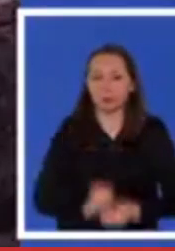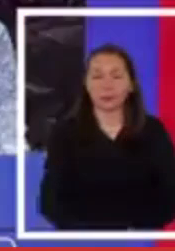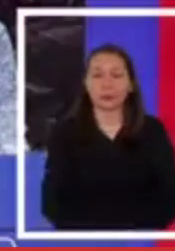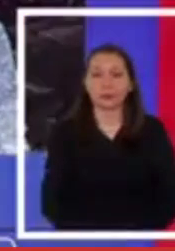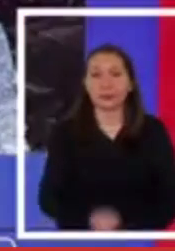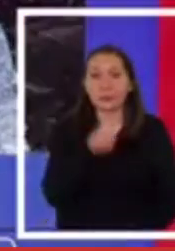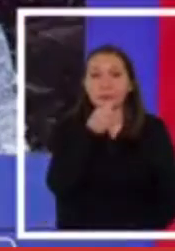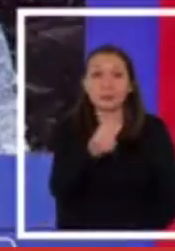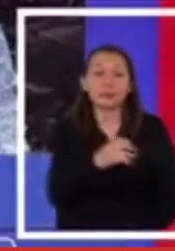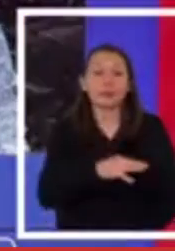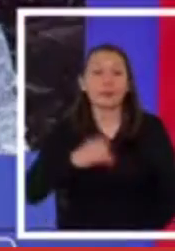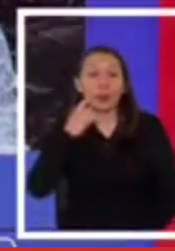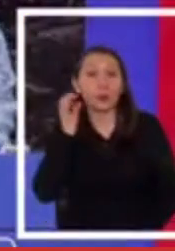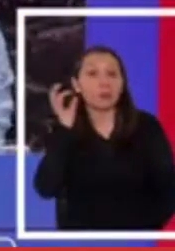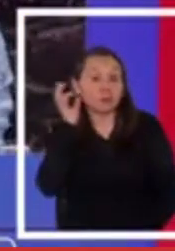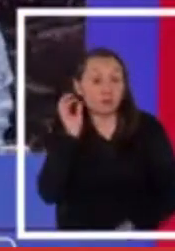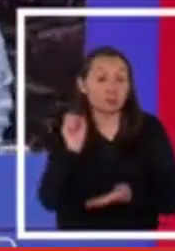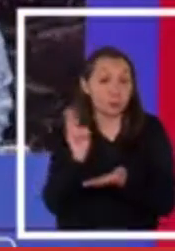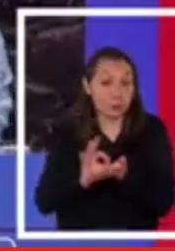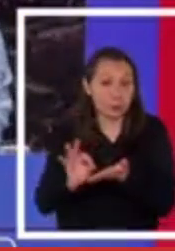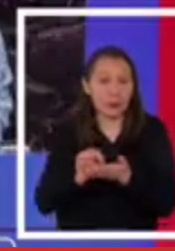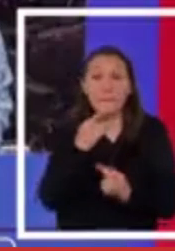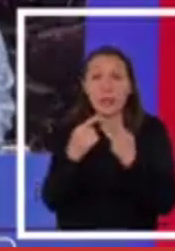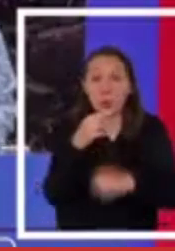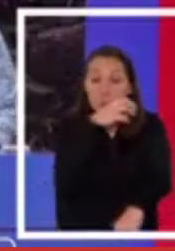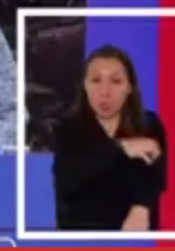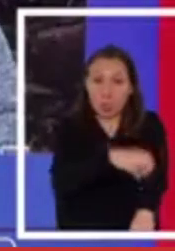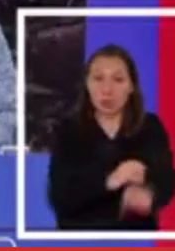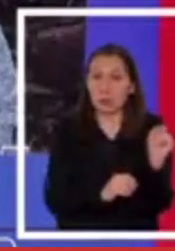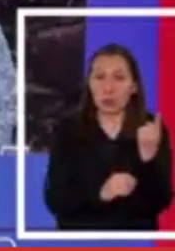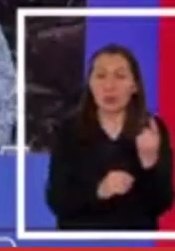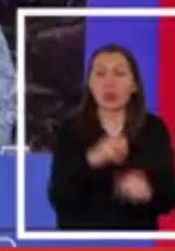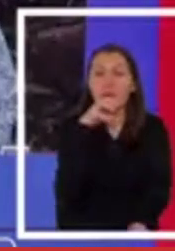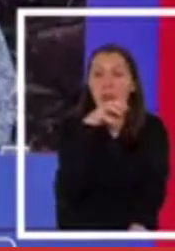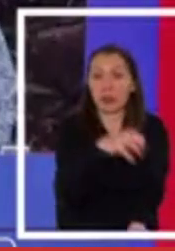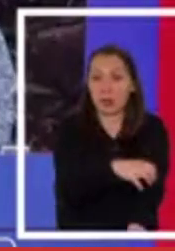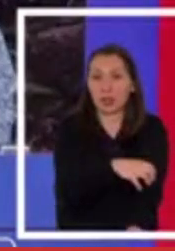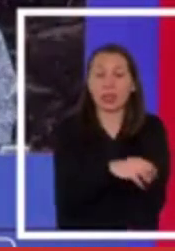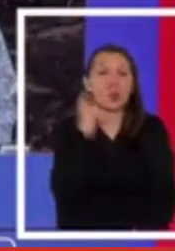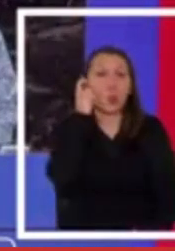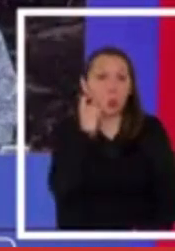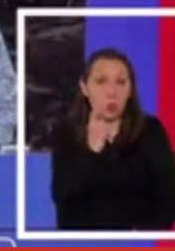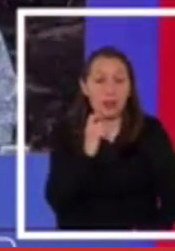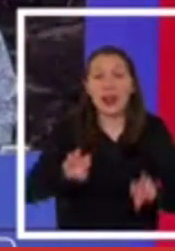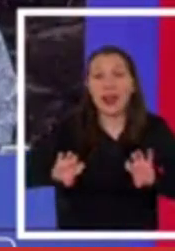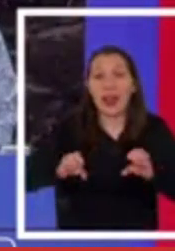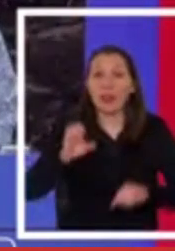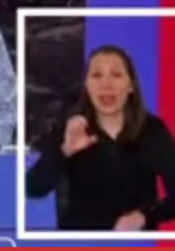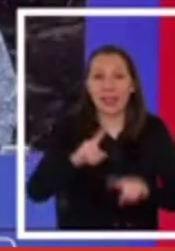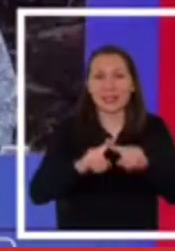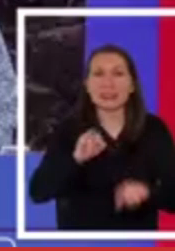ministro subsecretariaros tenemos preguntas de regiones la primera es de la región de o'higgins con la radio